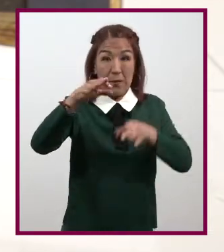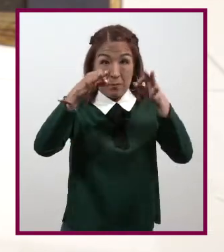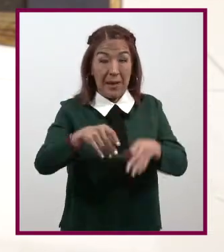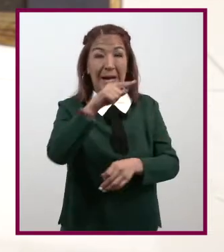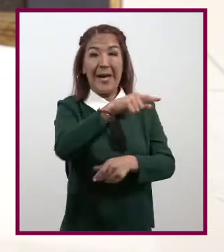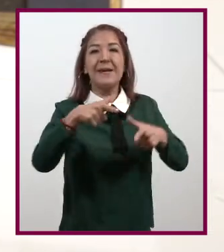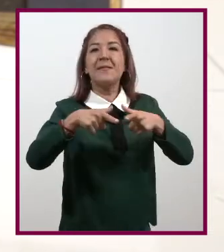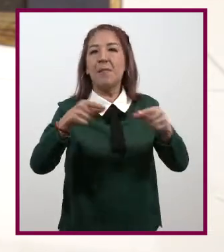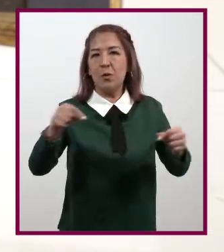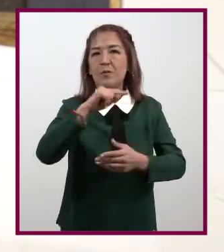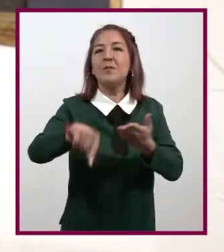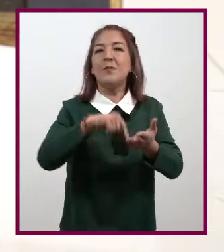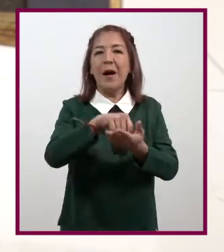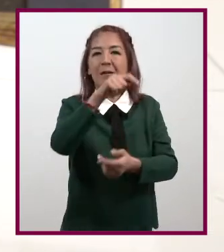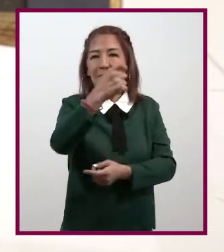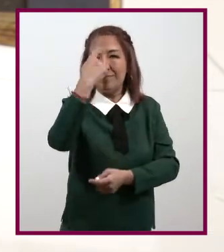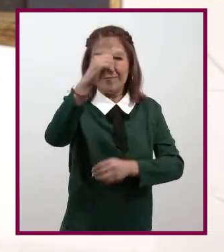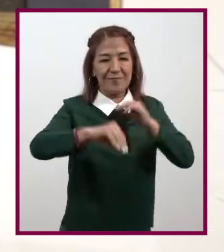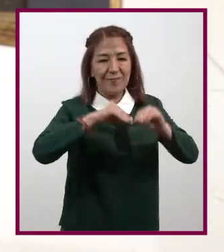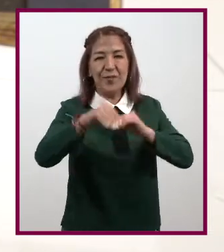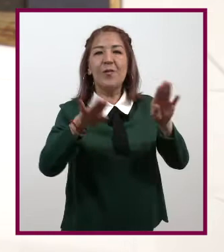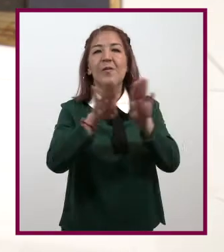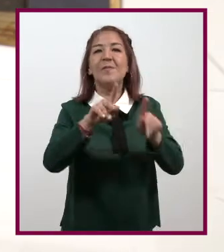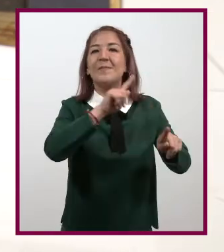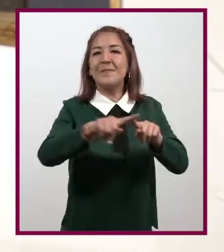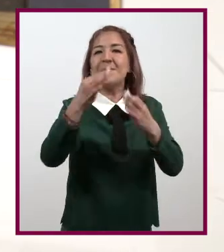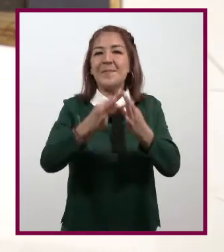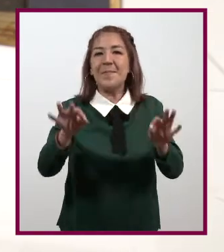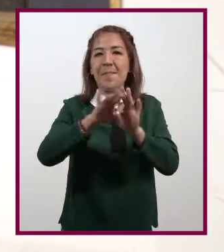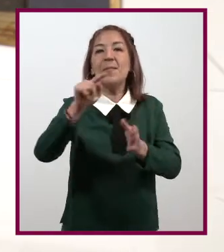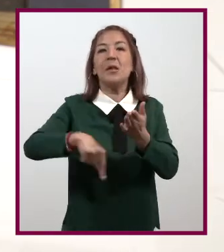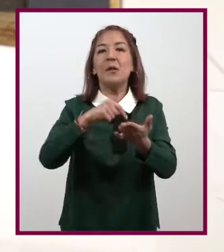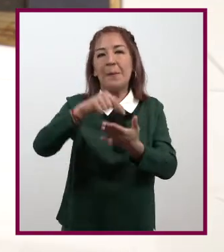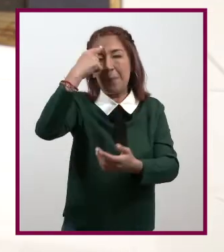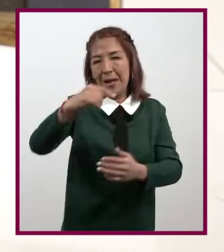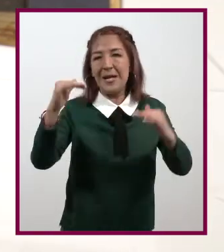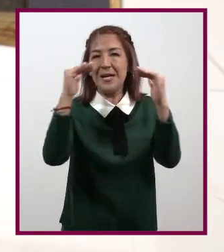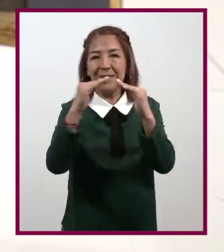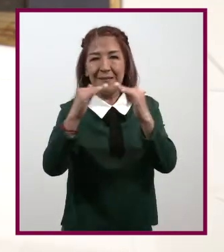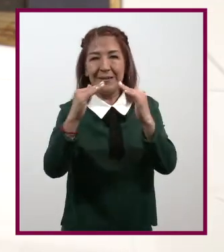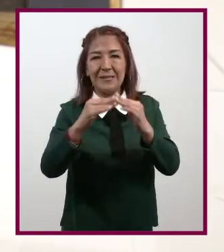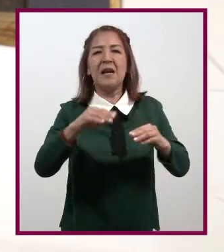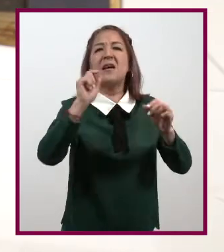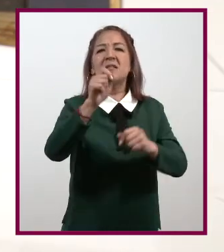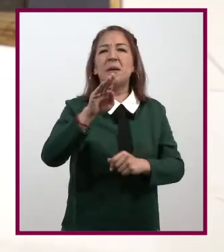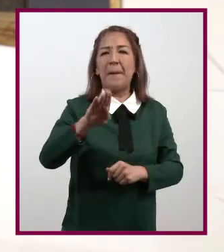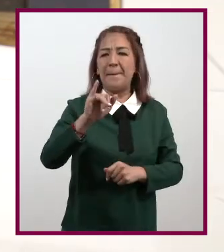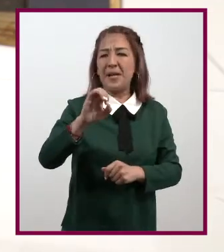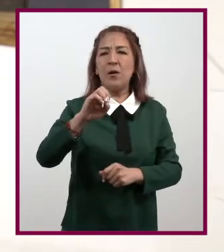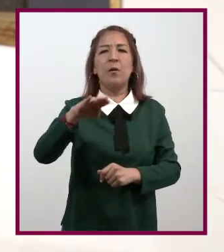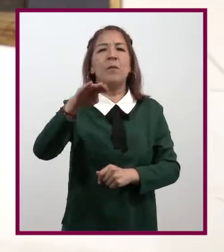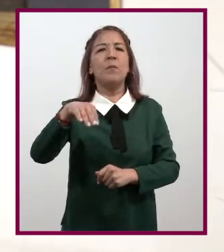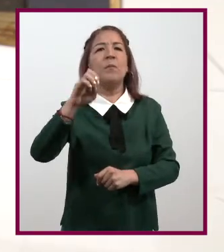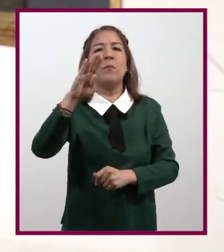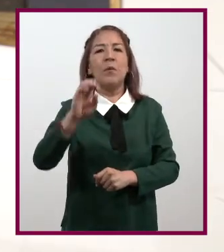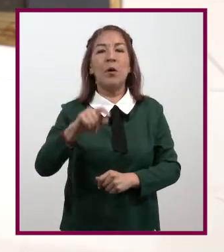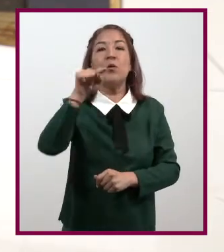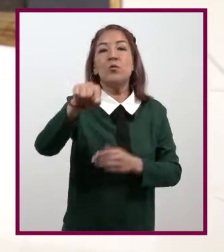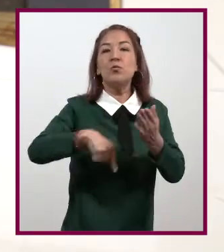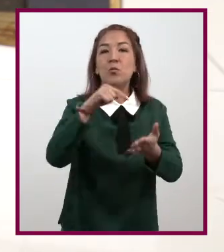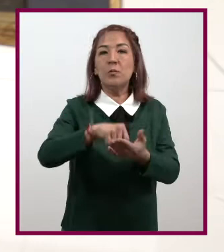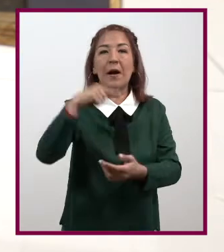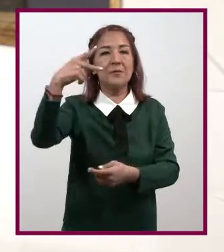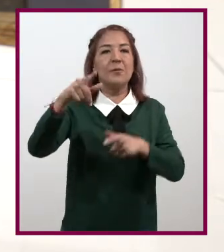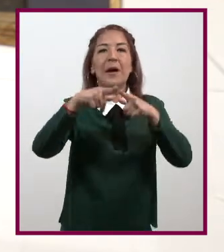cobraron importancia, convirtiéndose en elementos funcionales dentro de un espacio doméstico. Incluso la palabra biombo viene del japonés byobu,